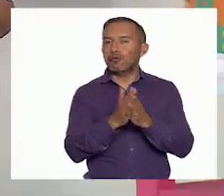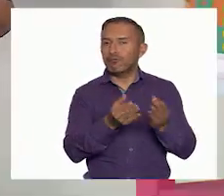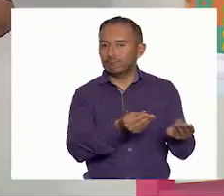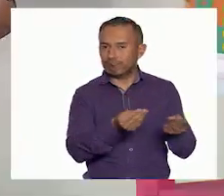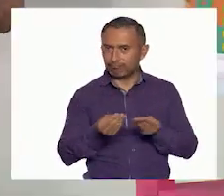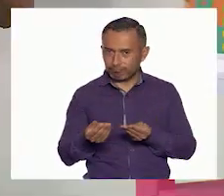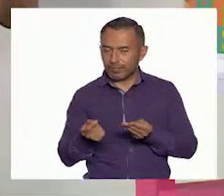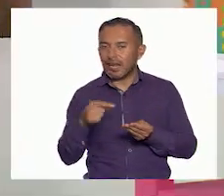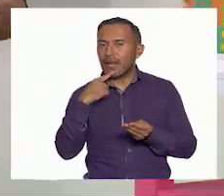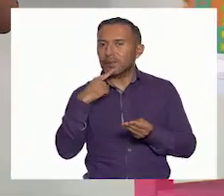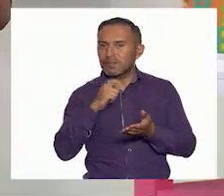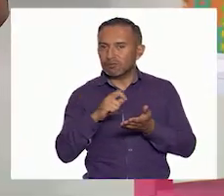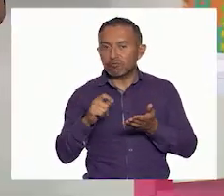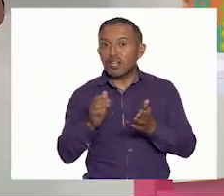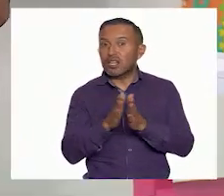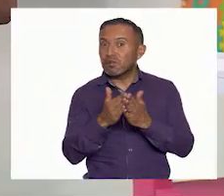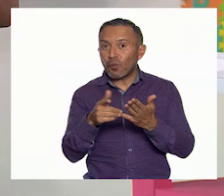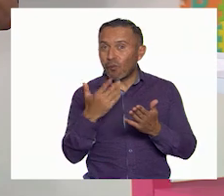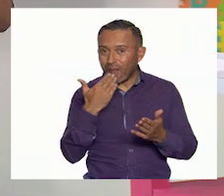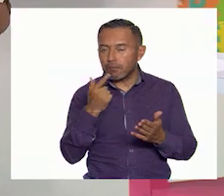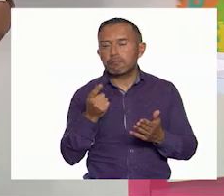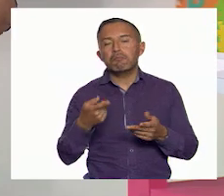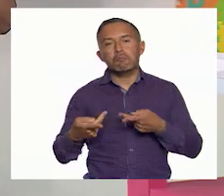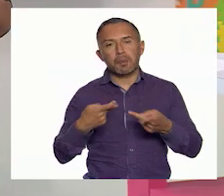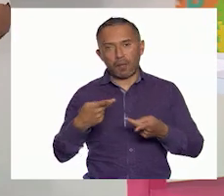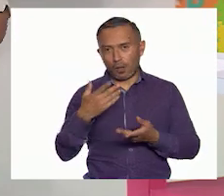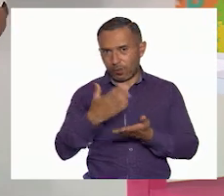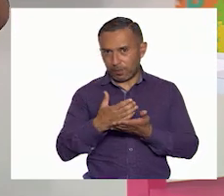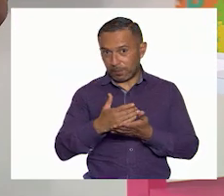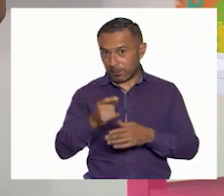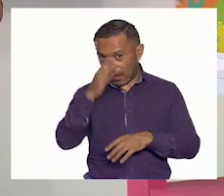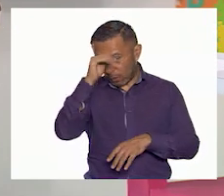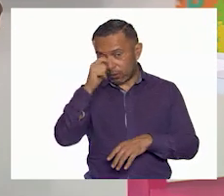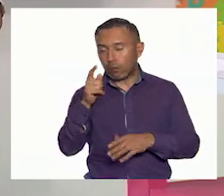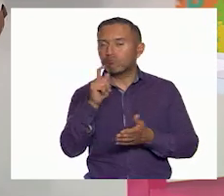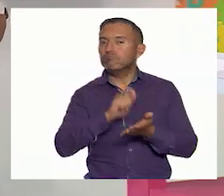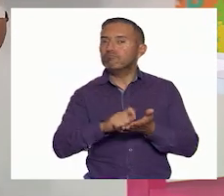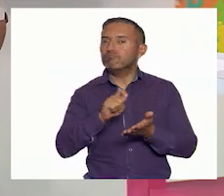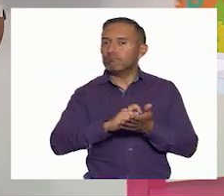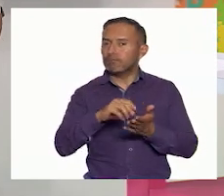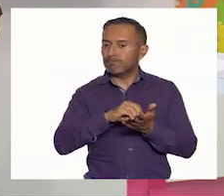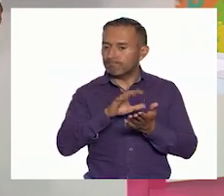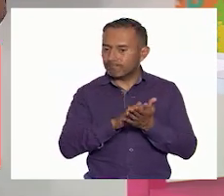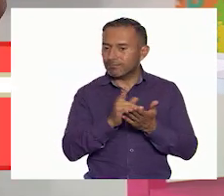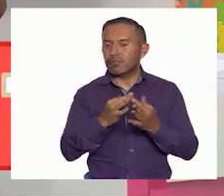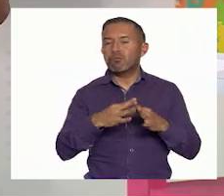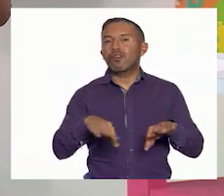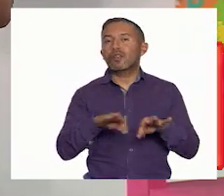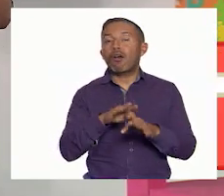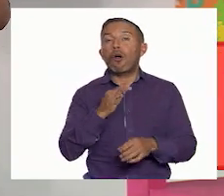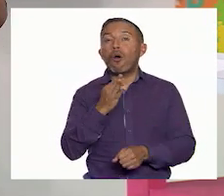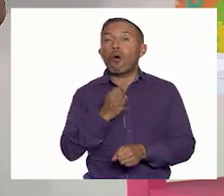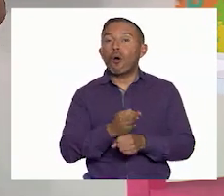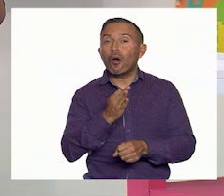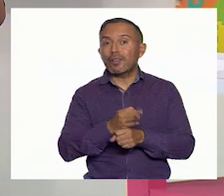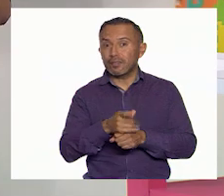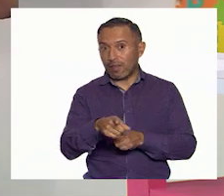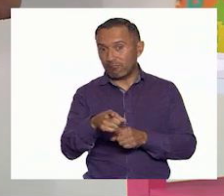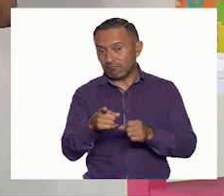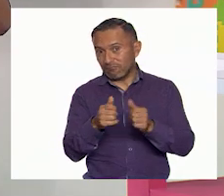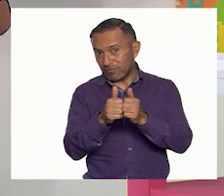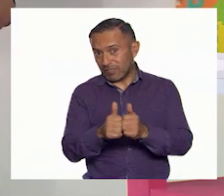no tienen su libro a la mano, preparen un cuaderno. Recuerden, la escritura es importante para este momento en el que ustedes están en la